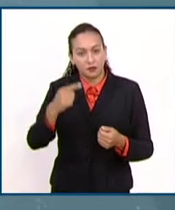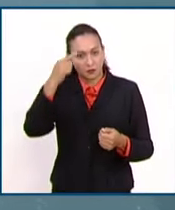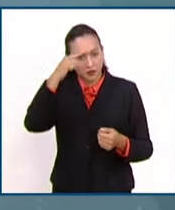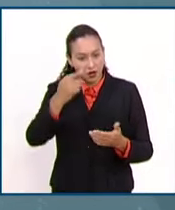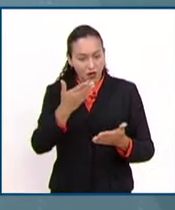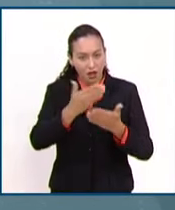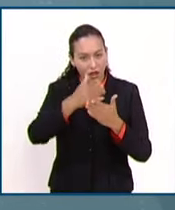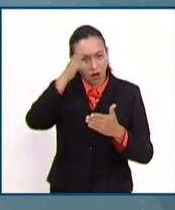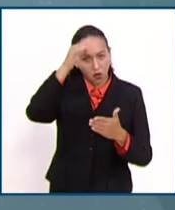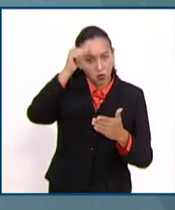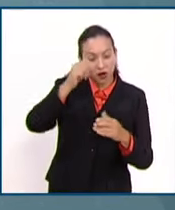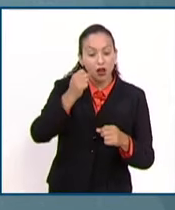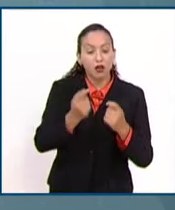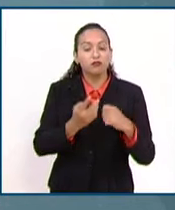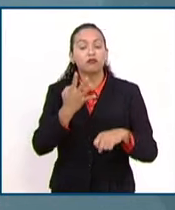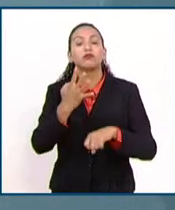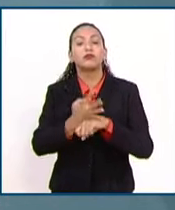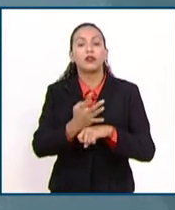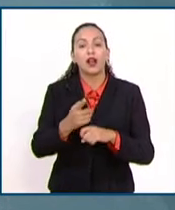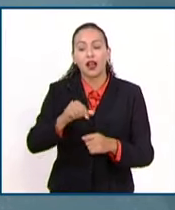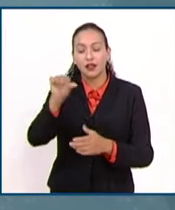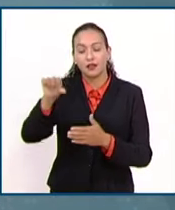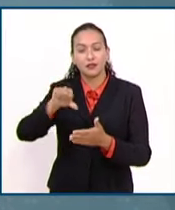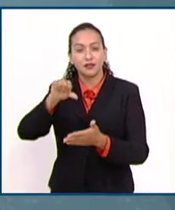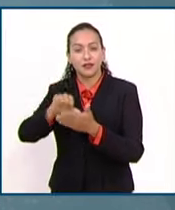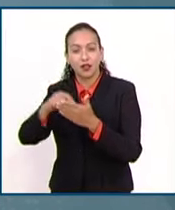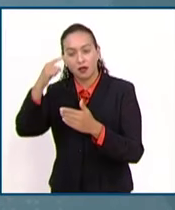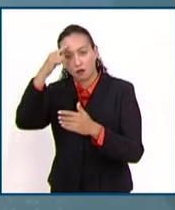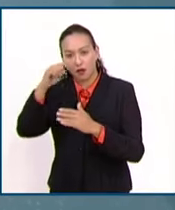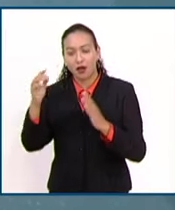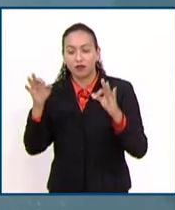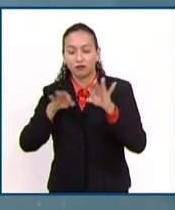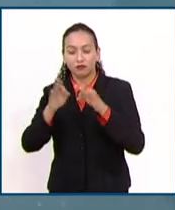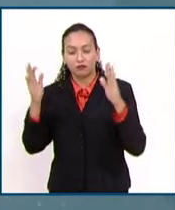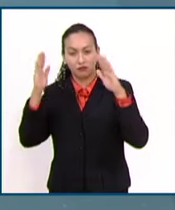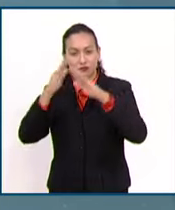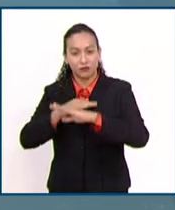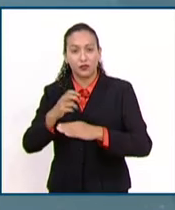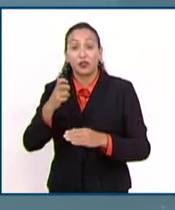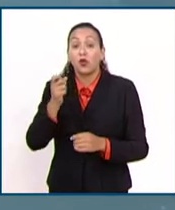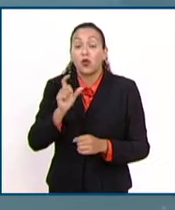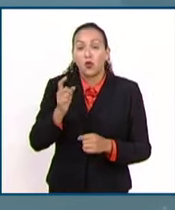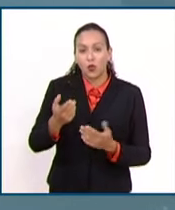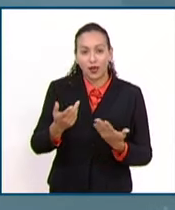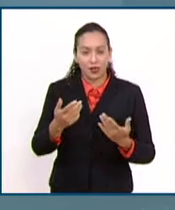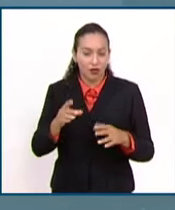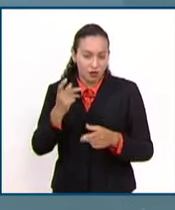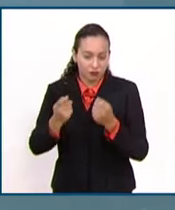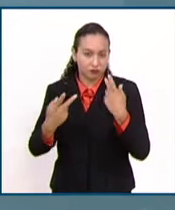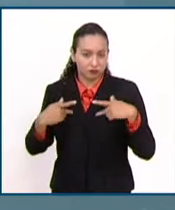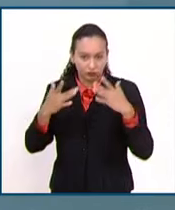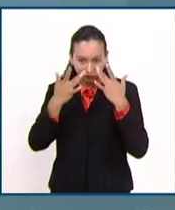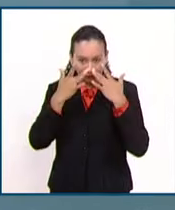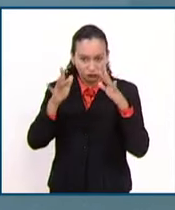los convenios sancionados por los centros de conciliación laboral cuando se aduce renuncia de derechos, entre otros.